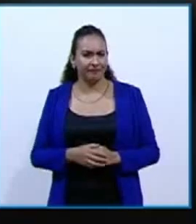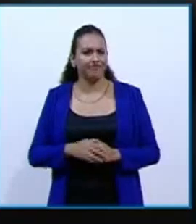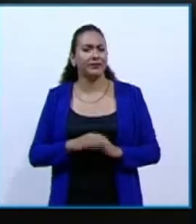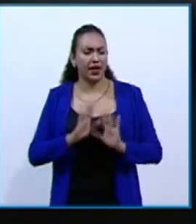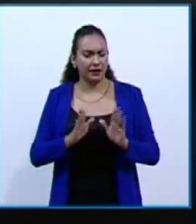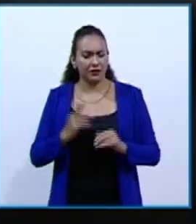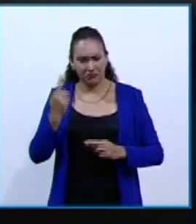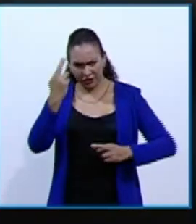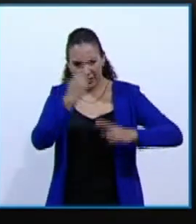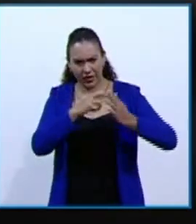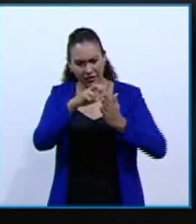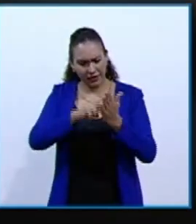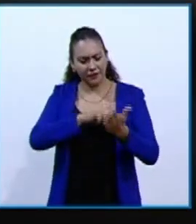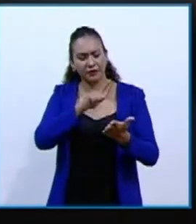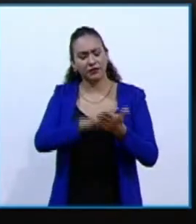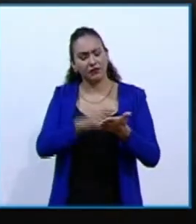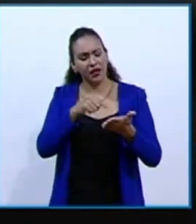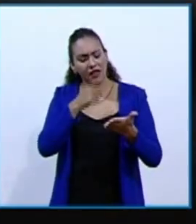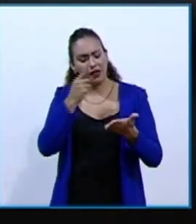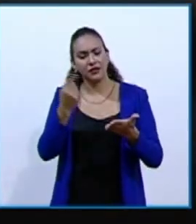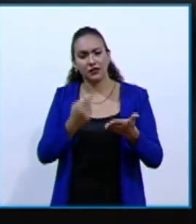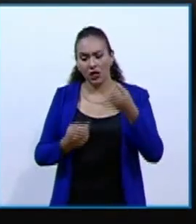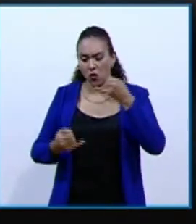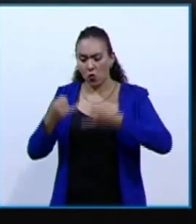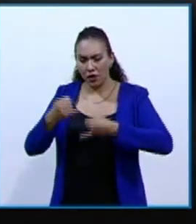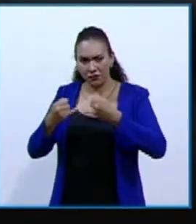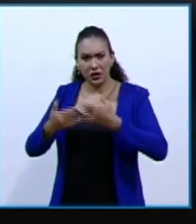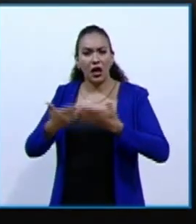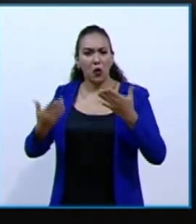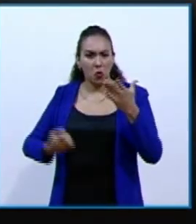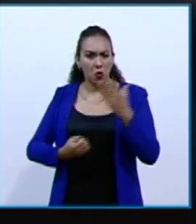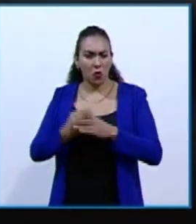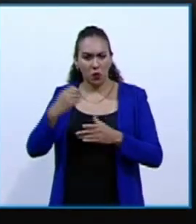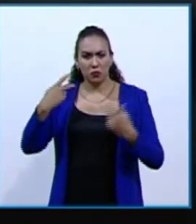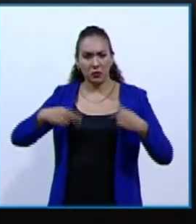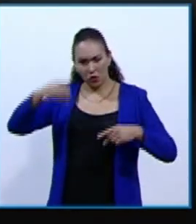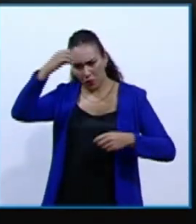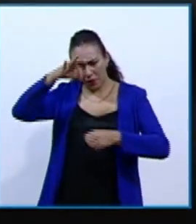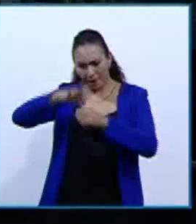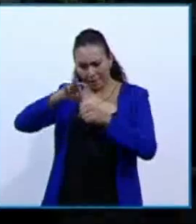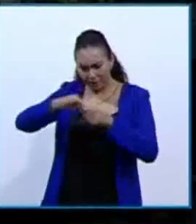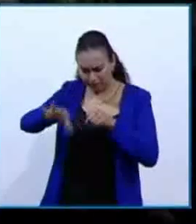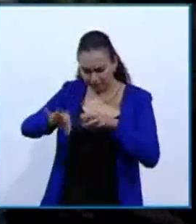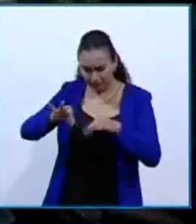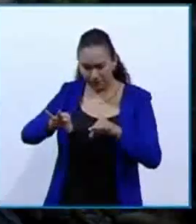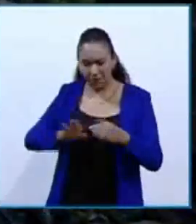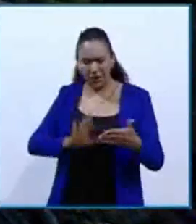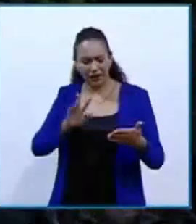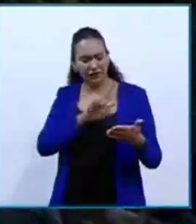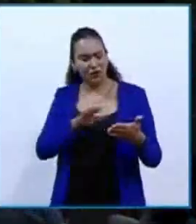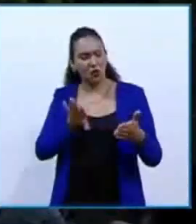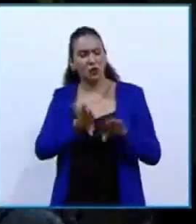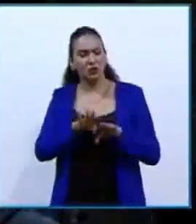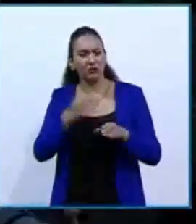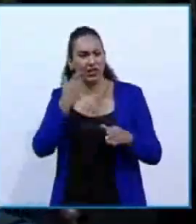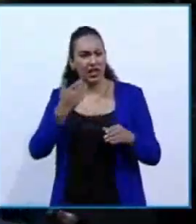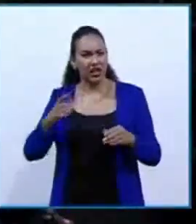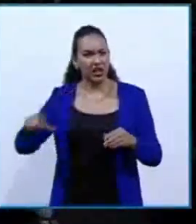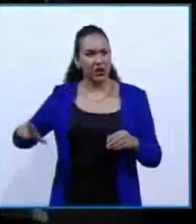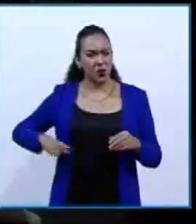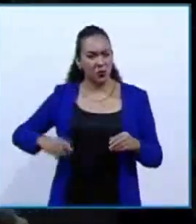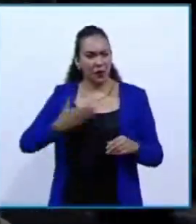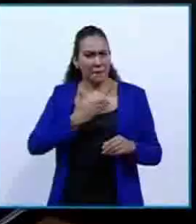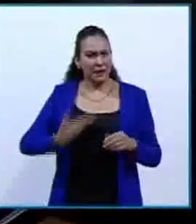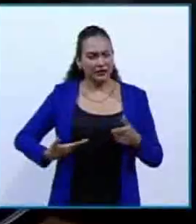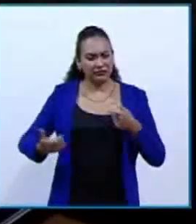elección de personas juzgadoras mediante voto popular, parece pretender proteger al partido en el gobierno al debilitar la independencia